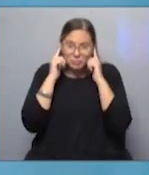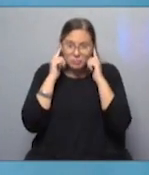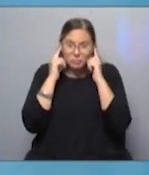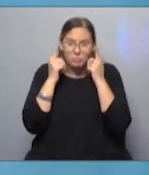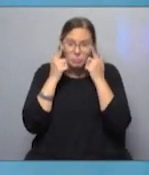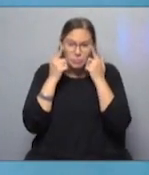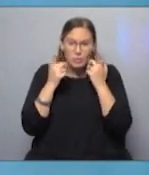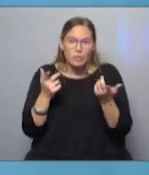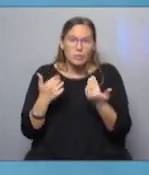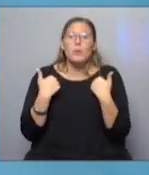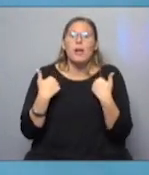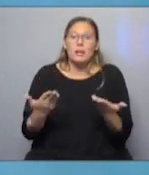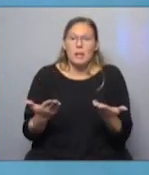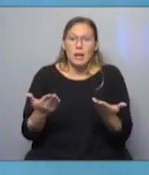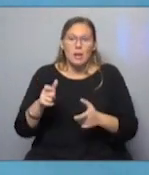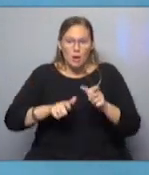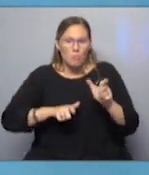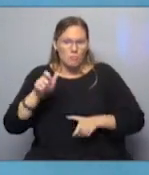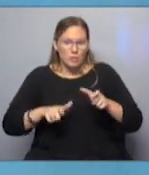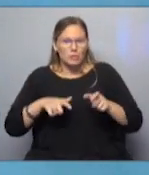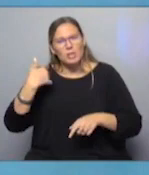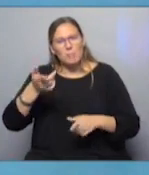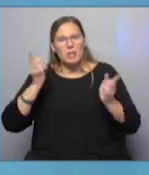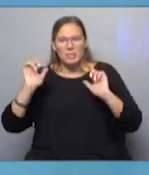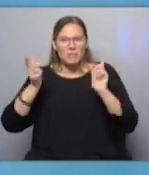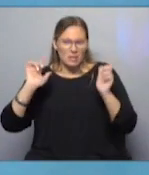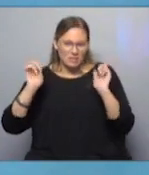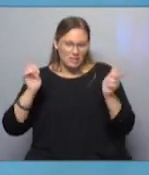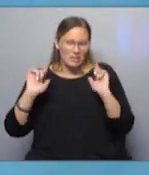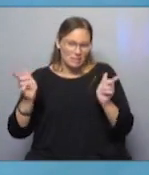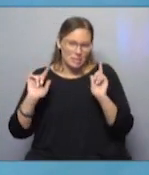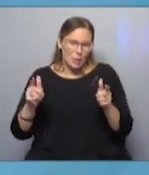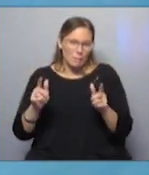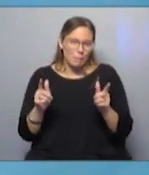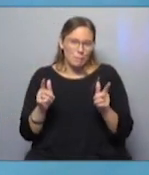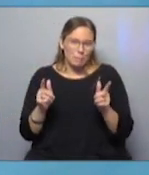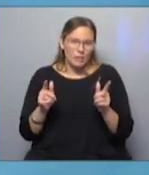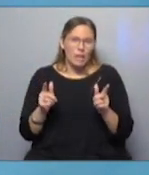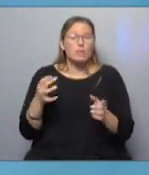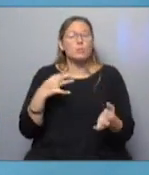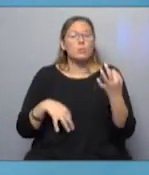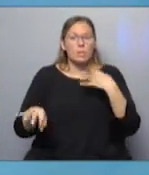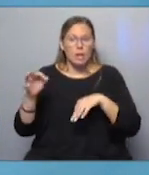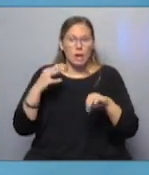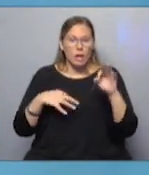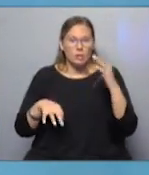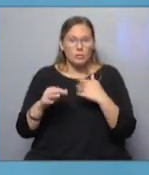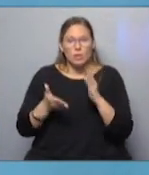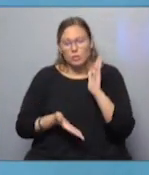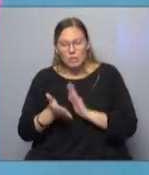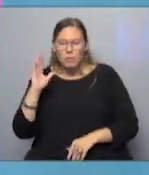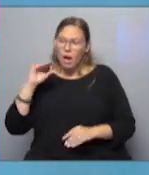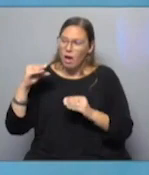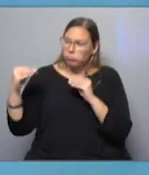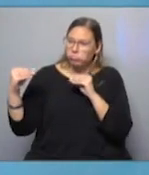y bueno es un regalo que nos da la gente después de divertirse como locos y además es una obra que te vas hablando también